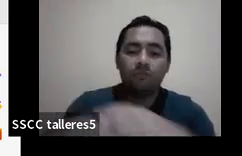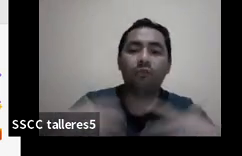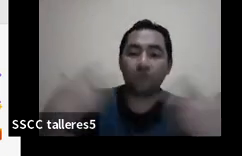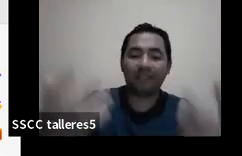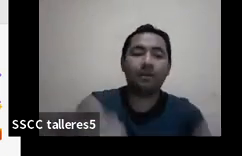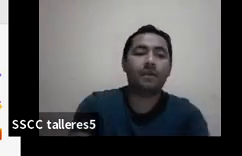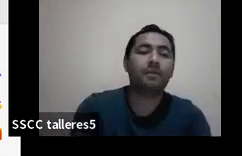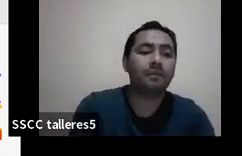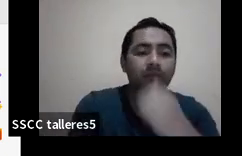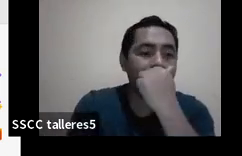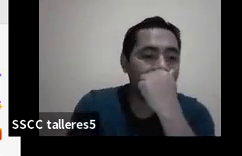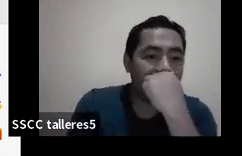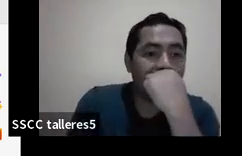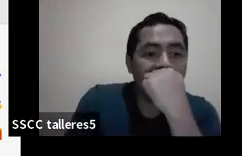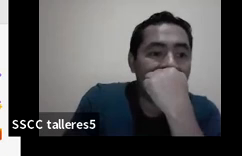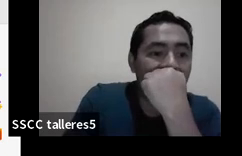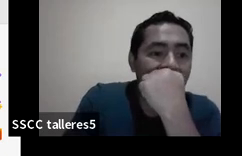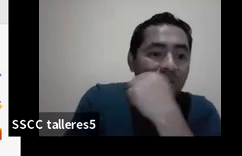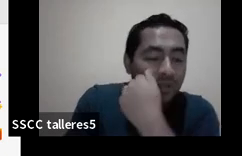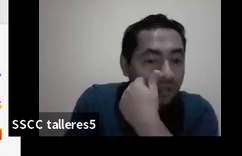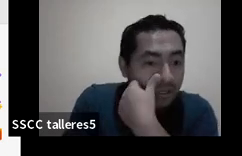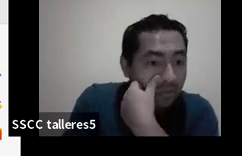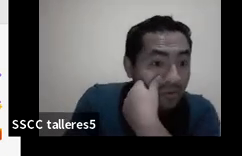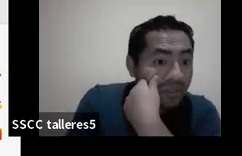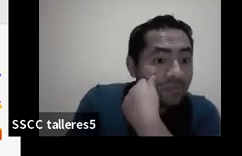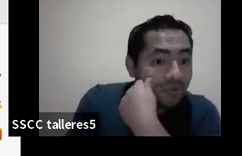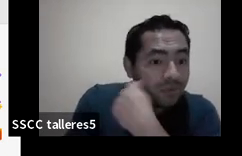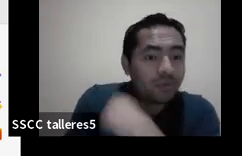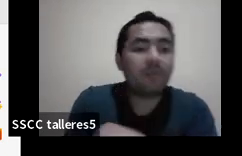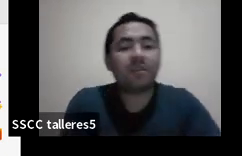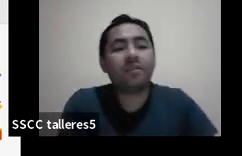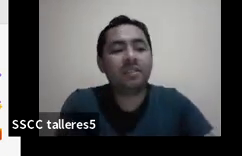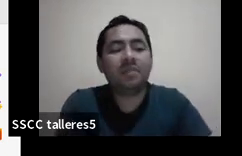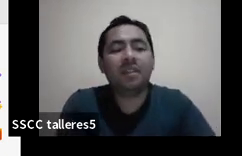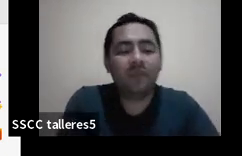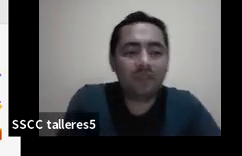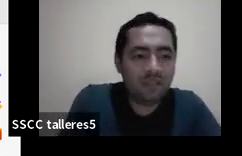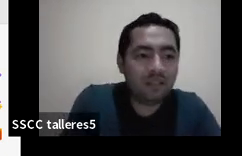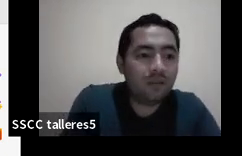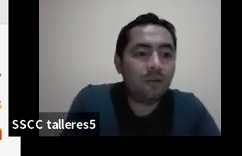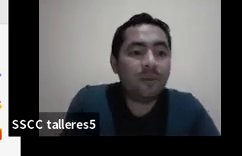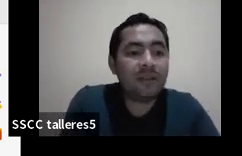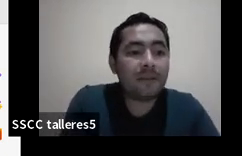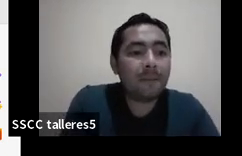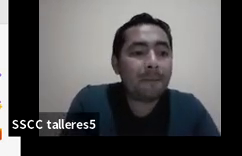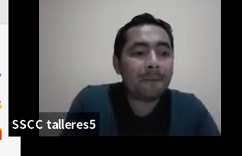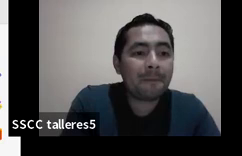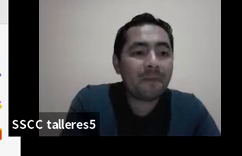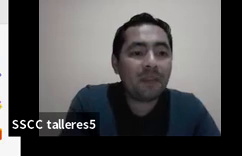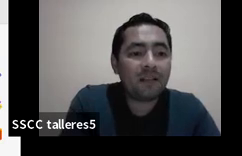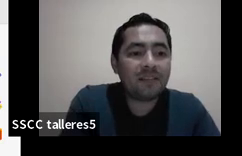ahora cuando buscan trabajo. Bien, a ver, respondiendo a algunas preguntas, profesor, ¿podría pasarnos este PDF? Sí, lo voy a